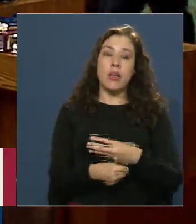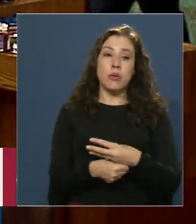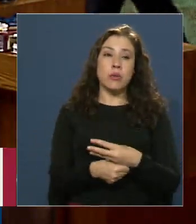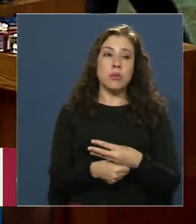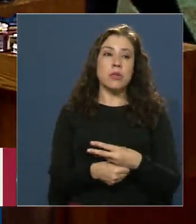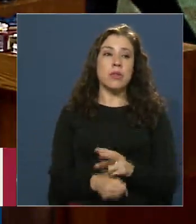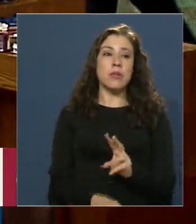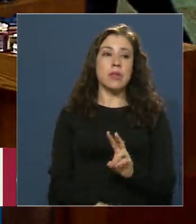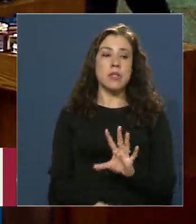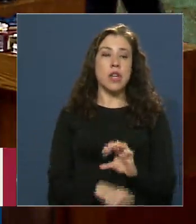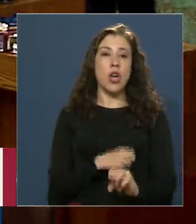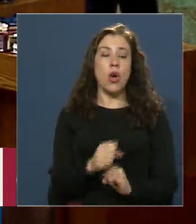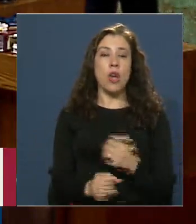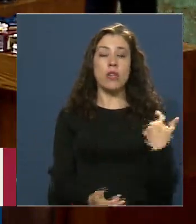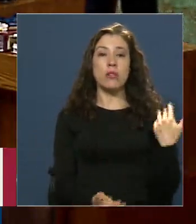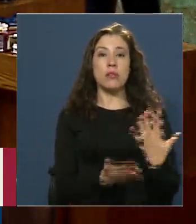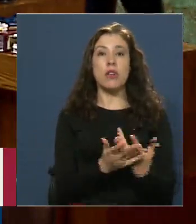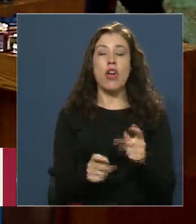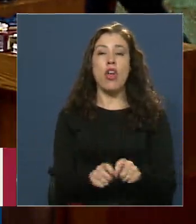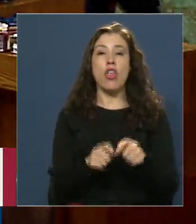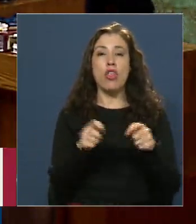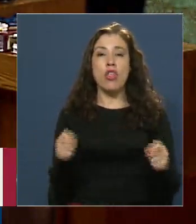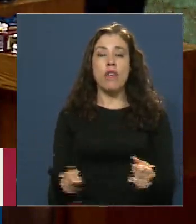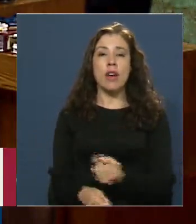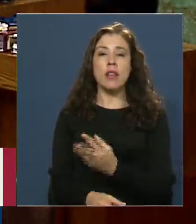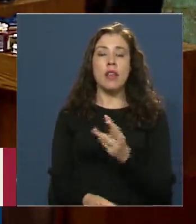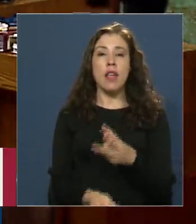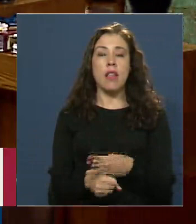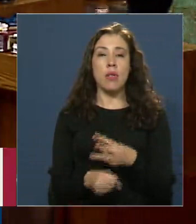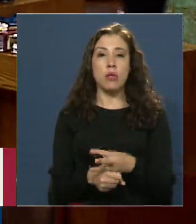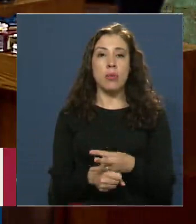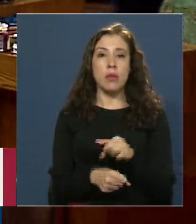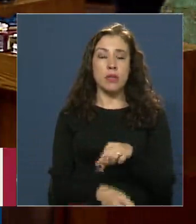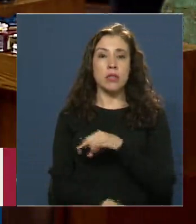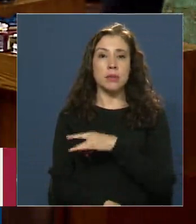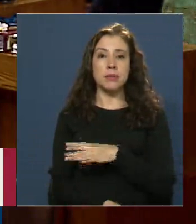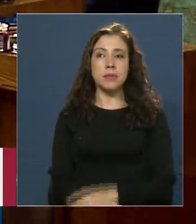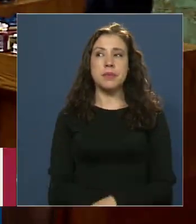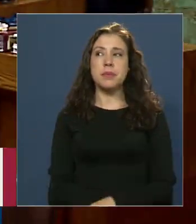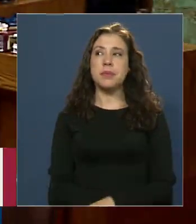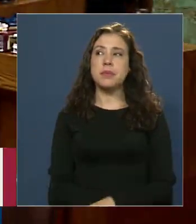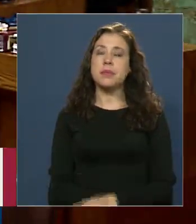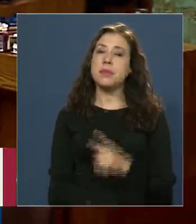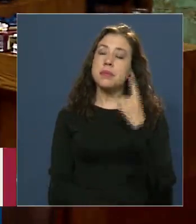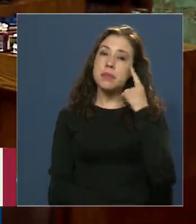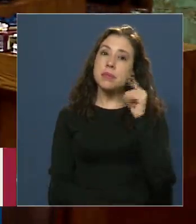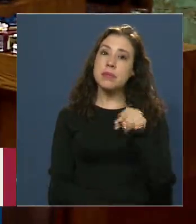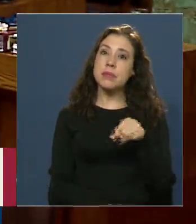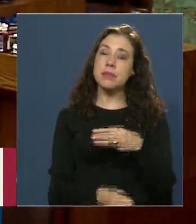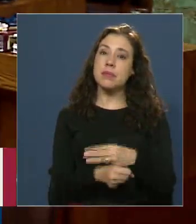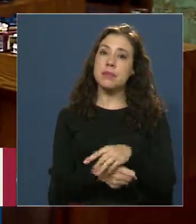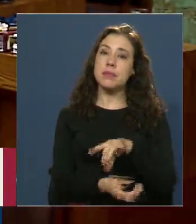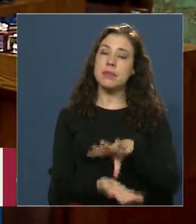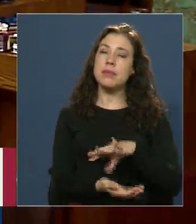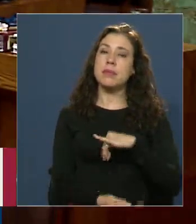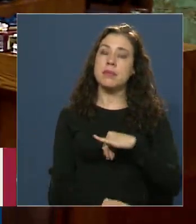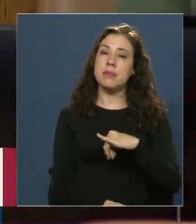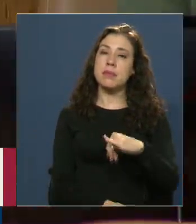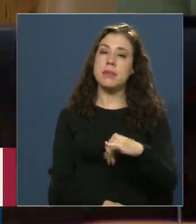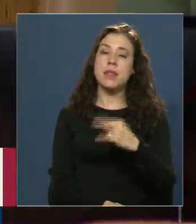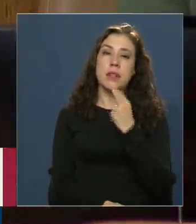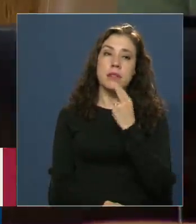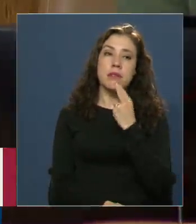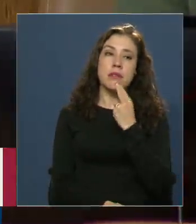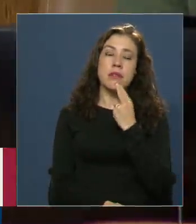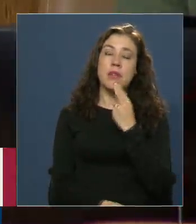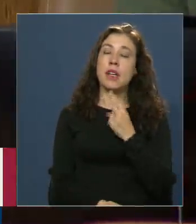los últimos 25 años se ha duplicado la cantidad de adultos mayores en Chile. Sin embargo, los adultos mayores de nuestro país siguen viviendo